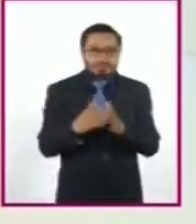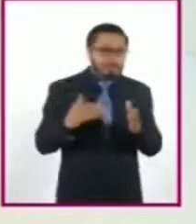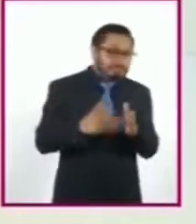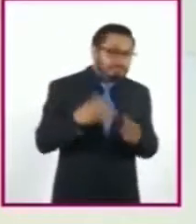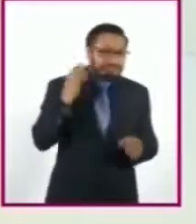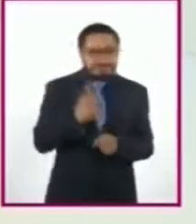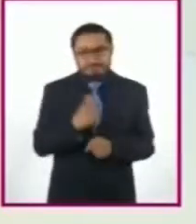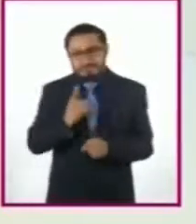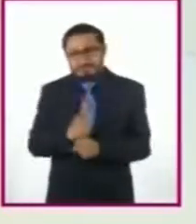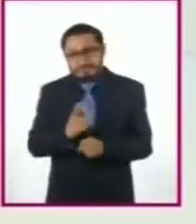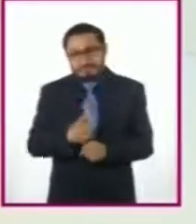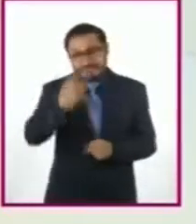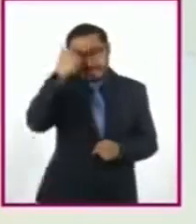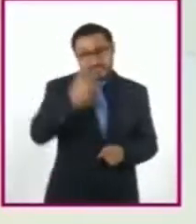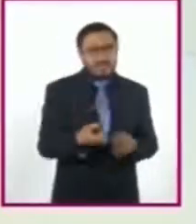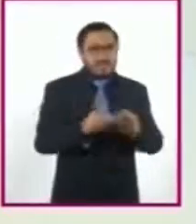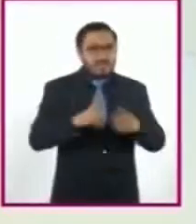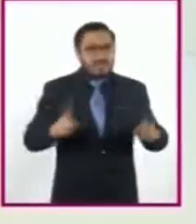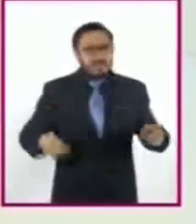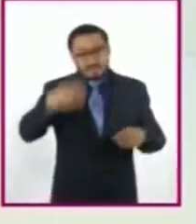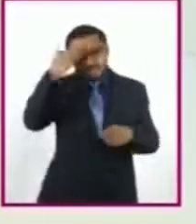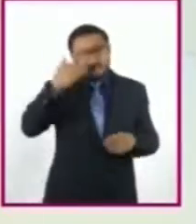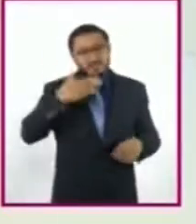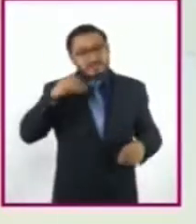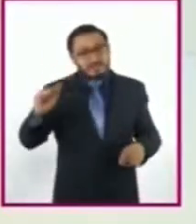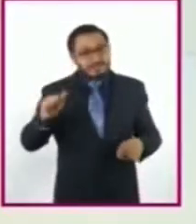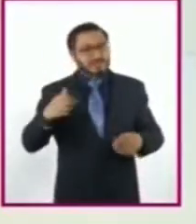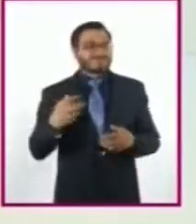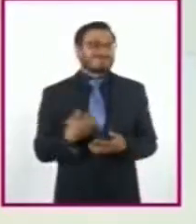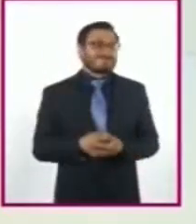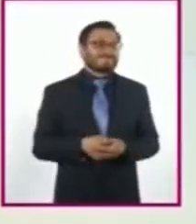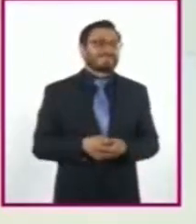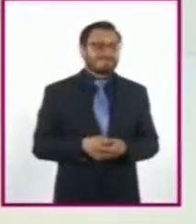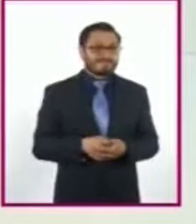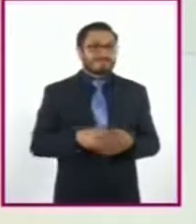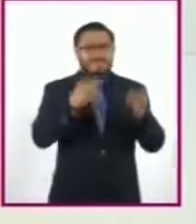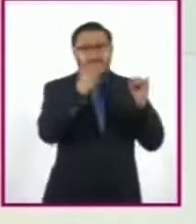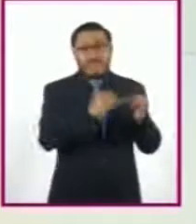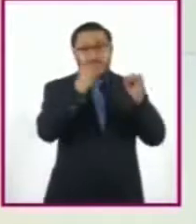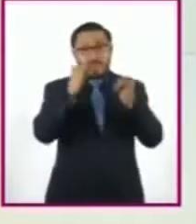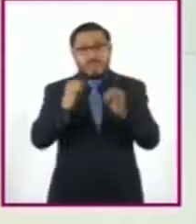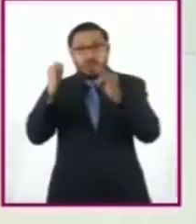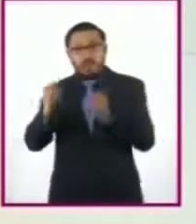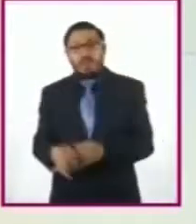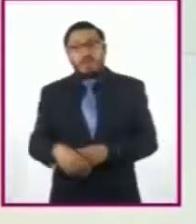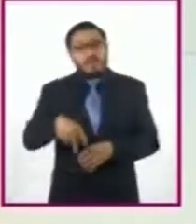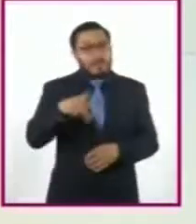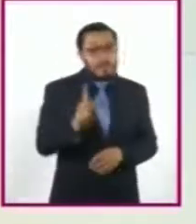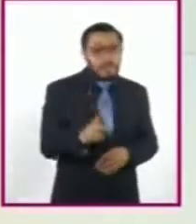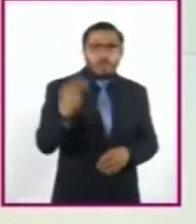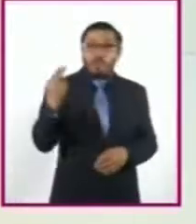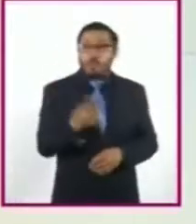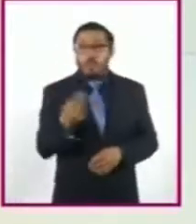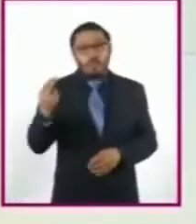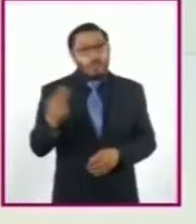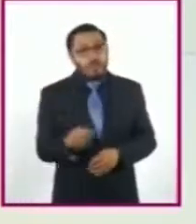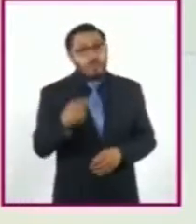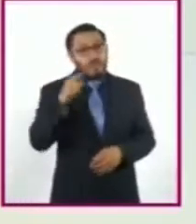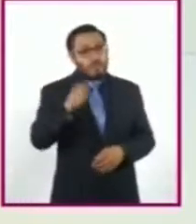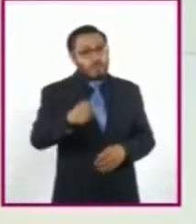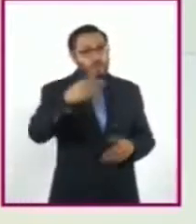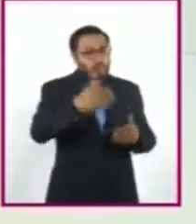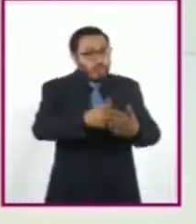acciones para el desarrollo de las potencialidades personales y es necesario